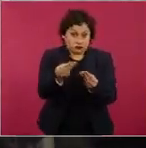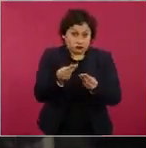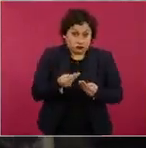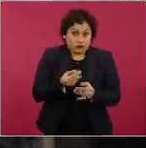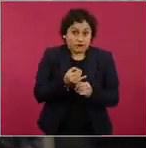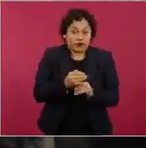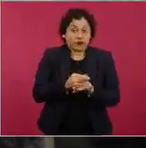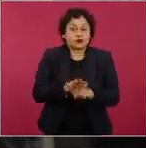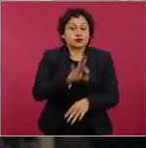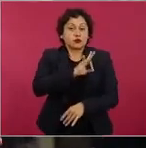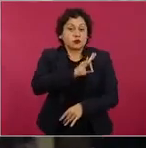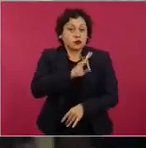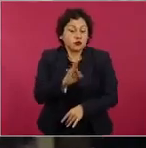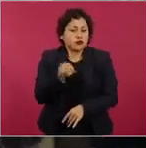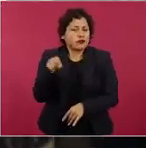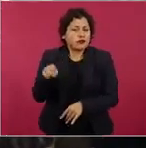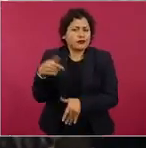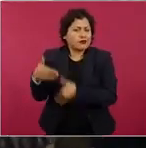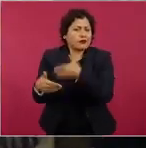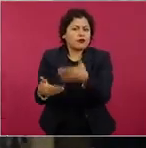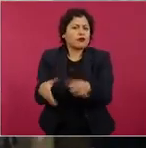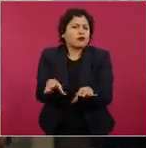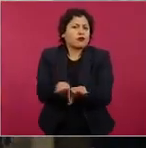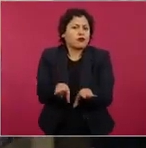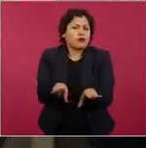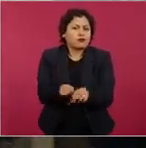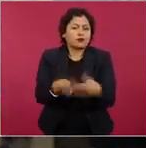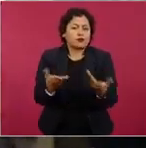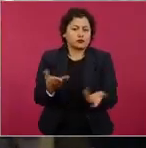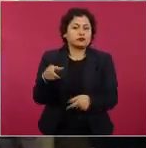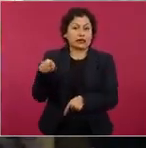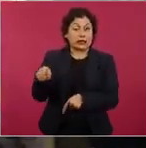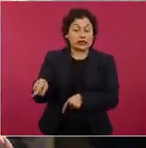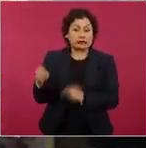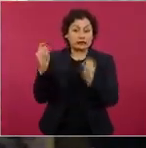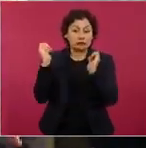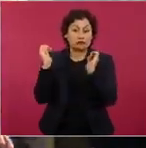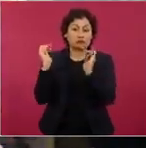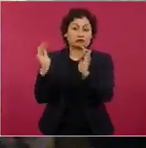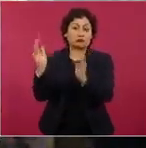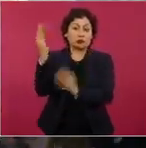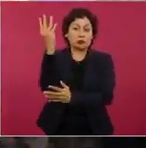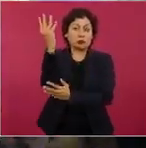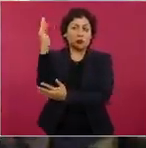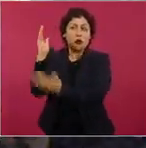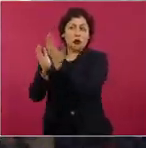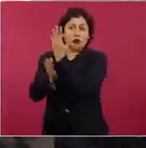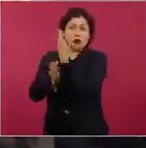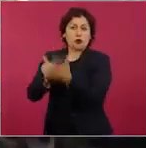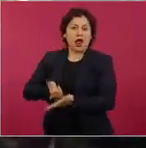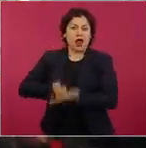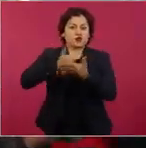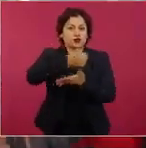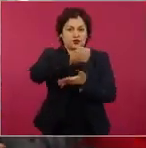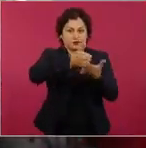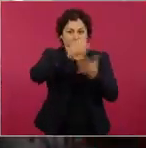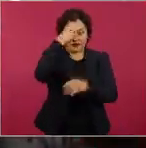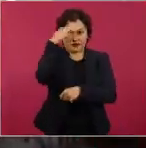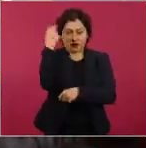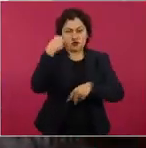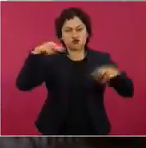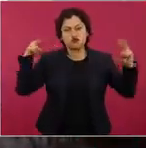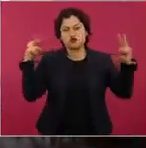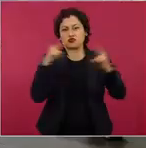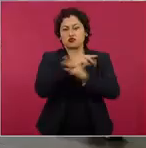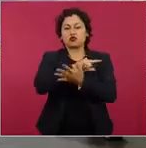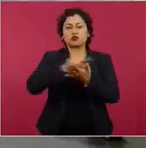va este corredor Chapultepec, que va a ser un pulmón para toda la capital del país, y también cómo